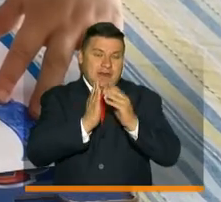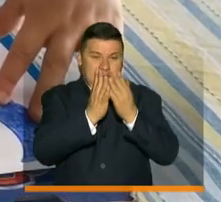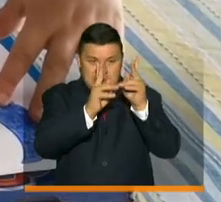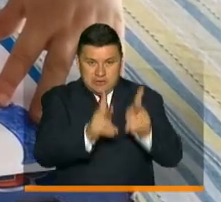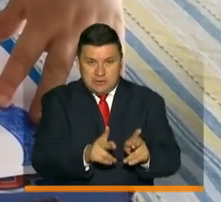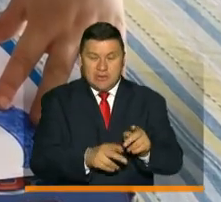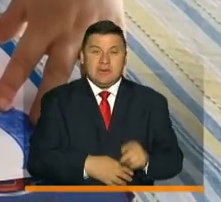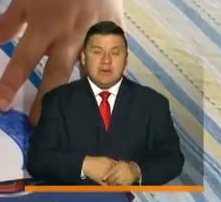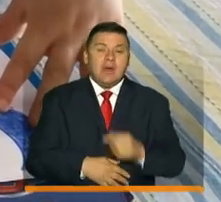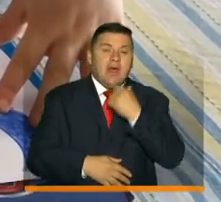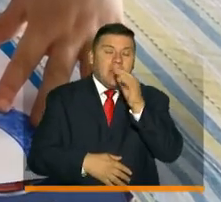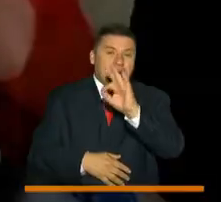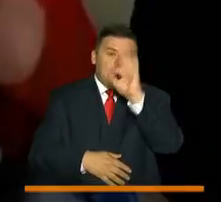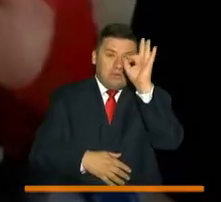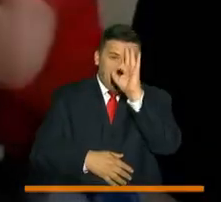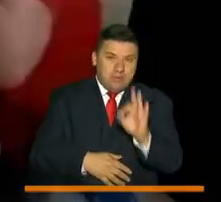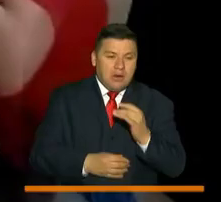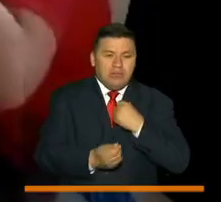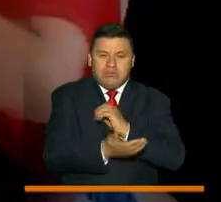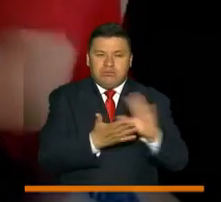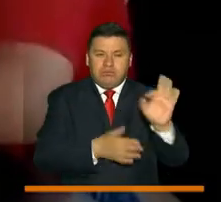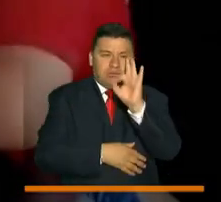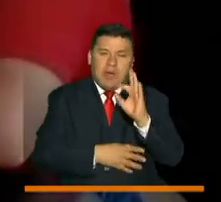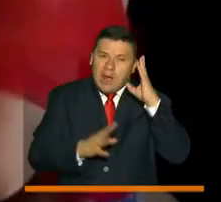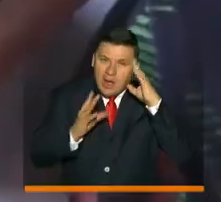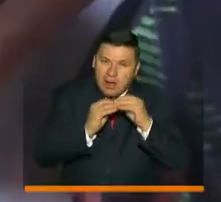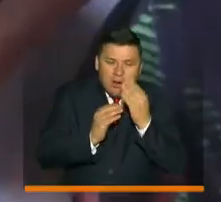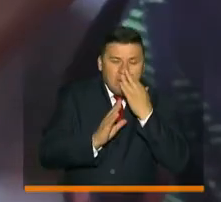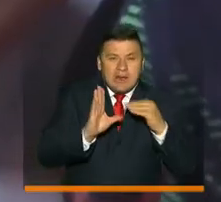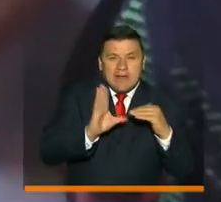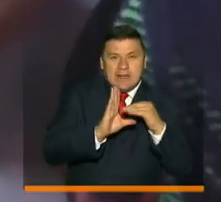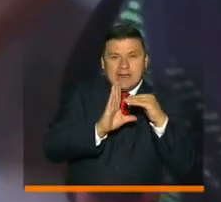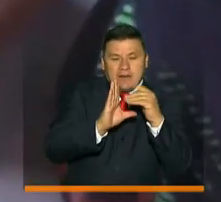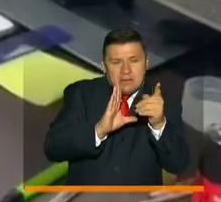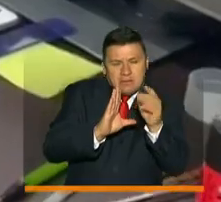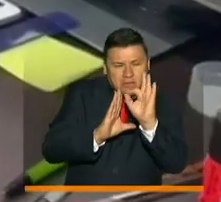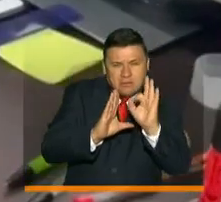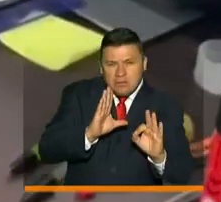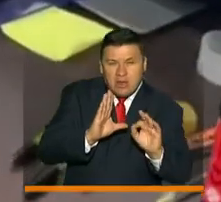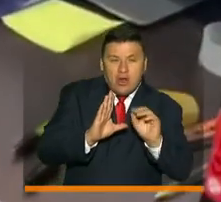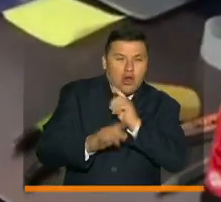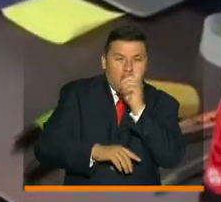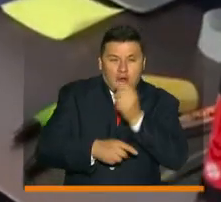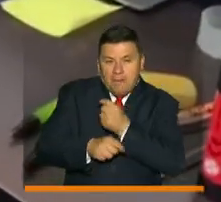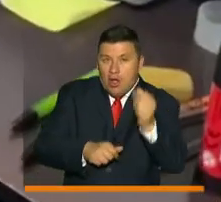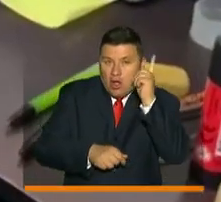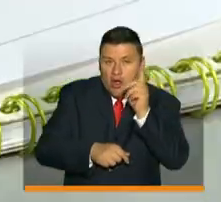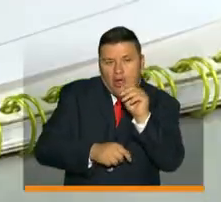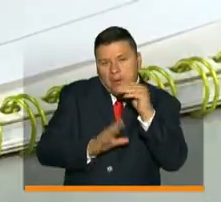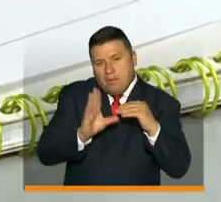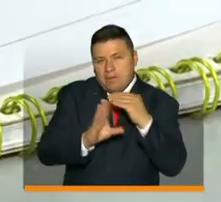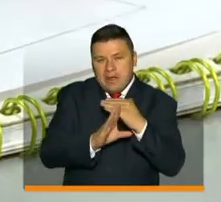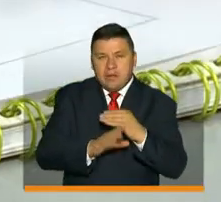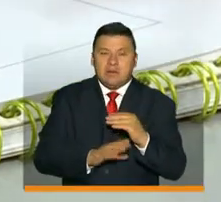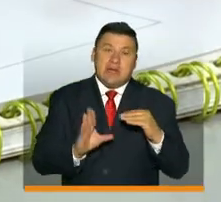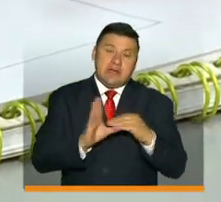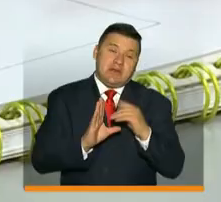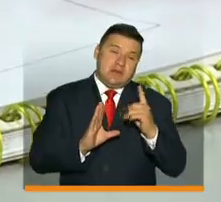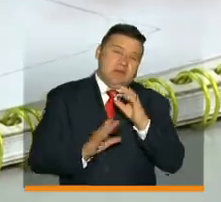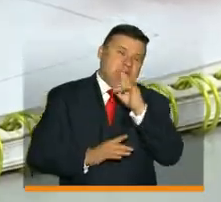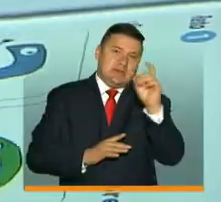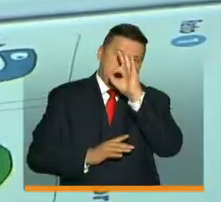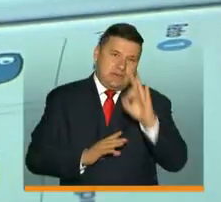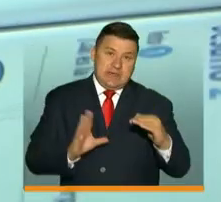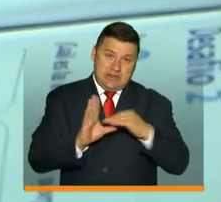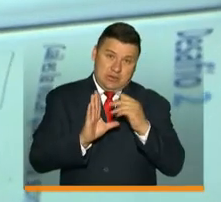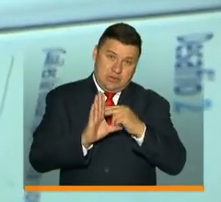estudiante, y el porcentaje de condonación será de acuerdo con el estrato socioeconómico de los solicitantes. Estratos 1 y 2,